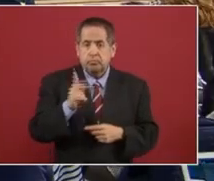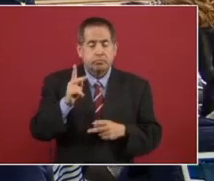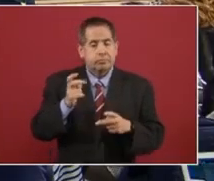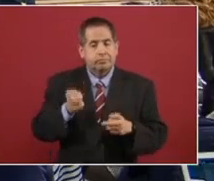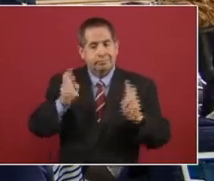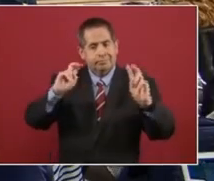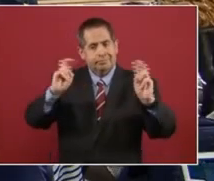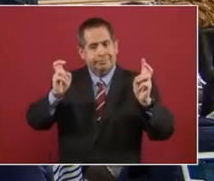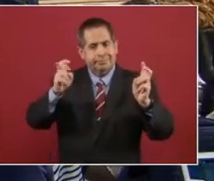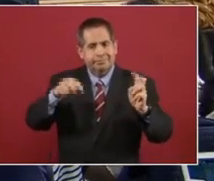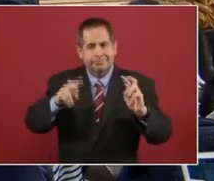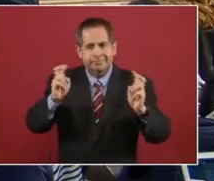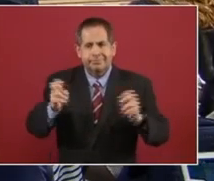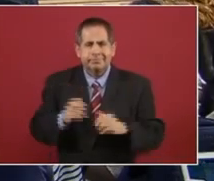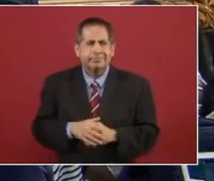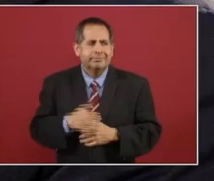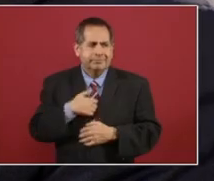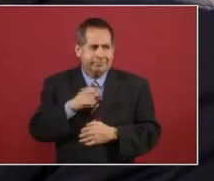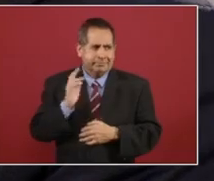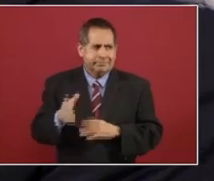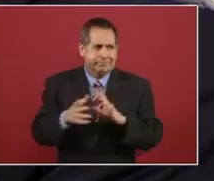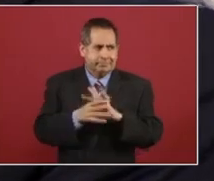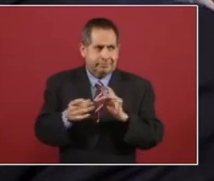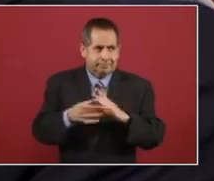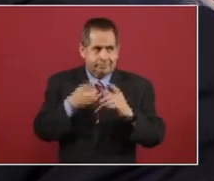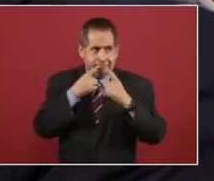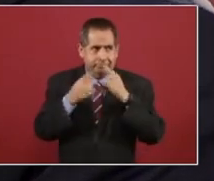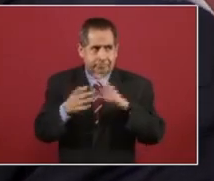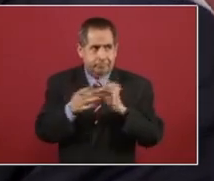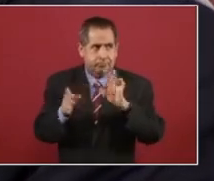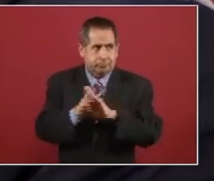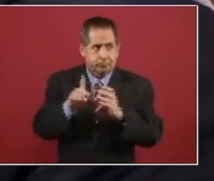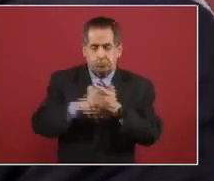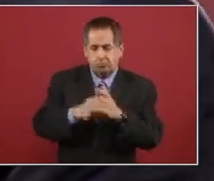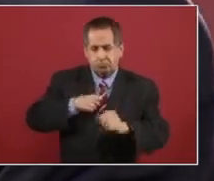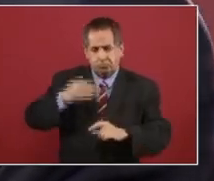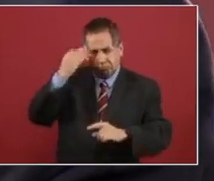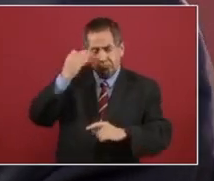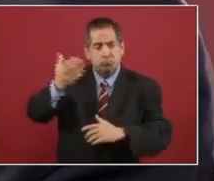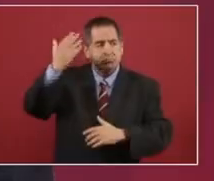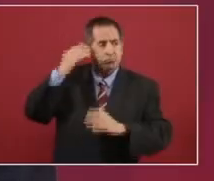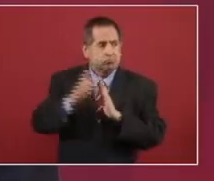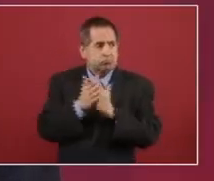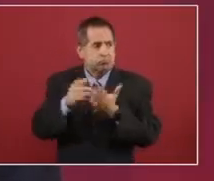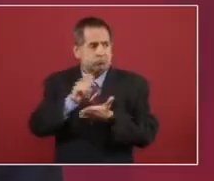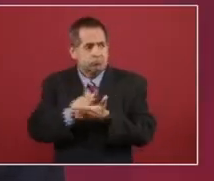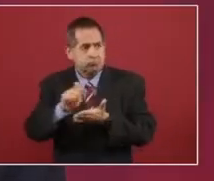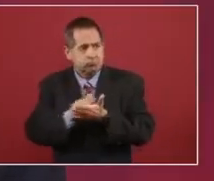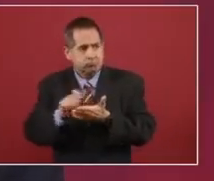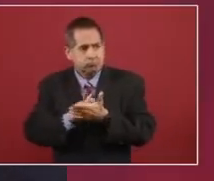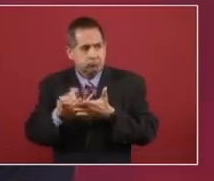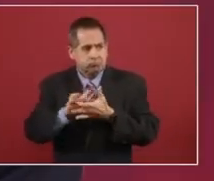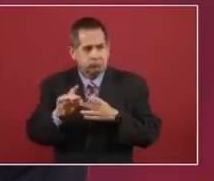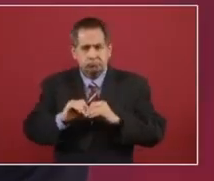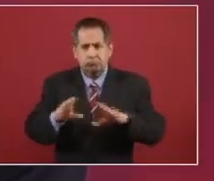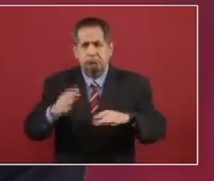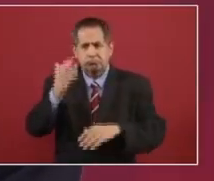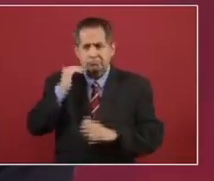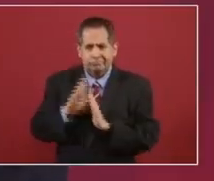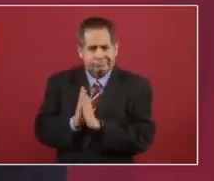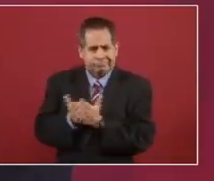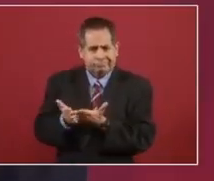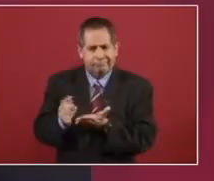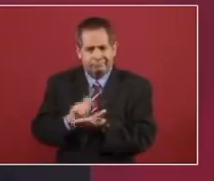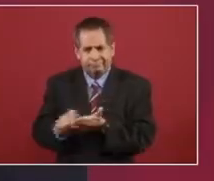tema yo lo he tratado durante mucho tiempo, lo escribí en mi